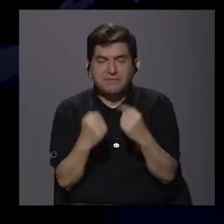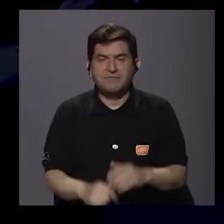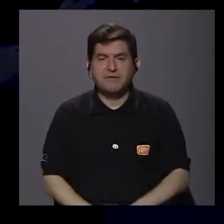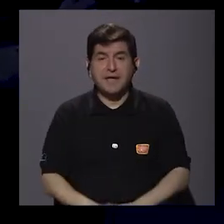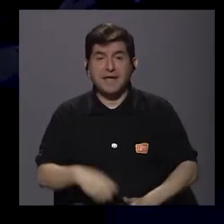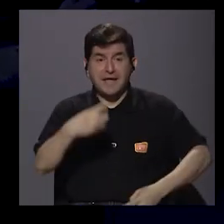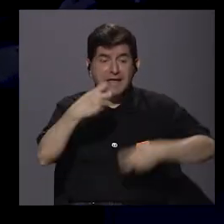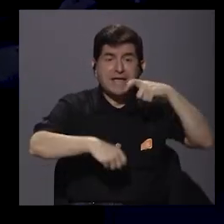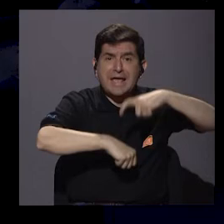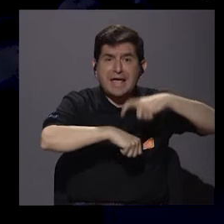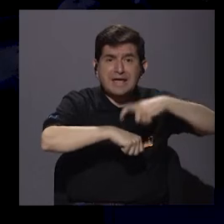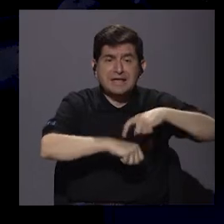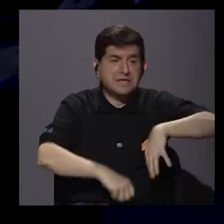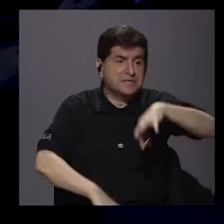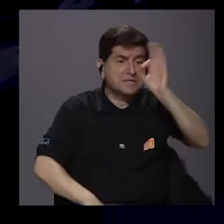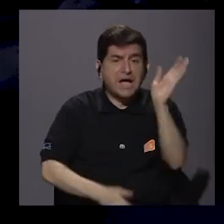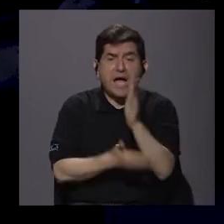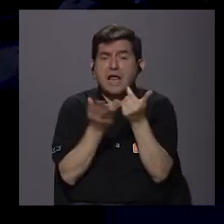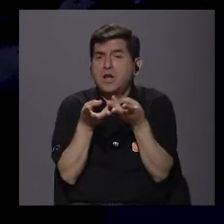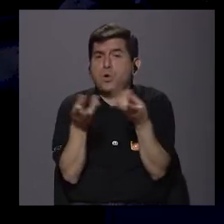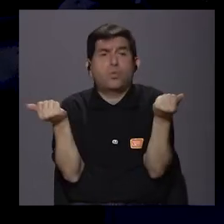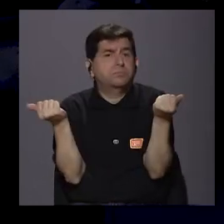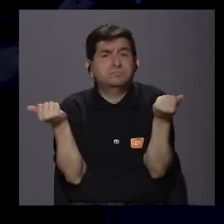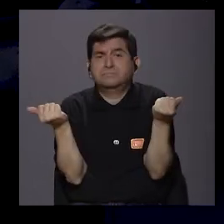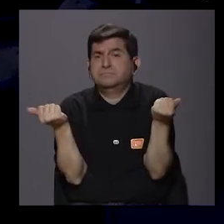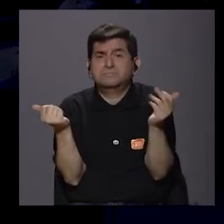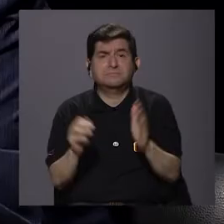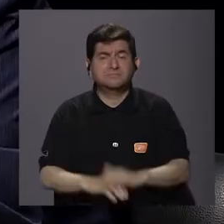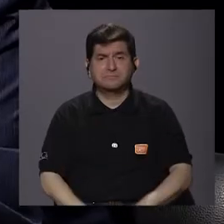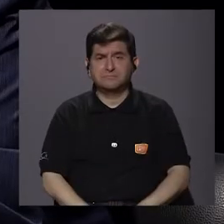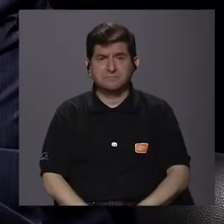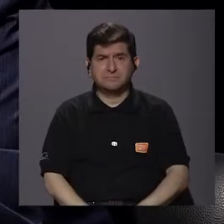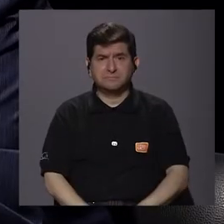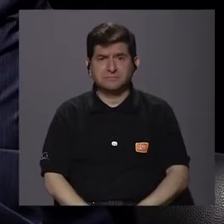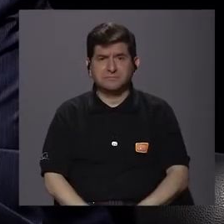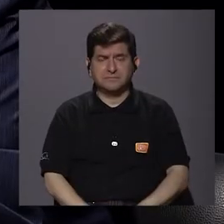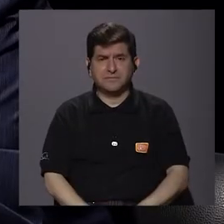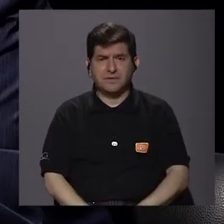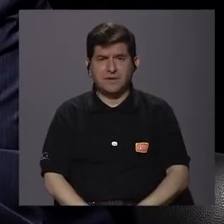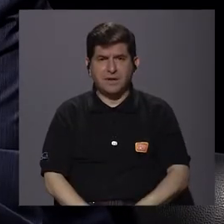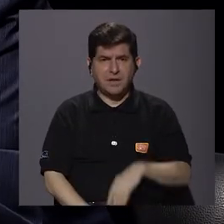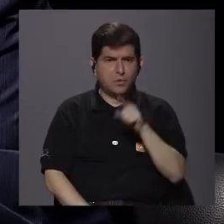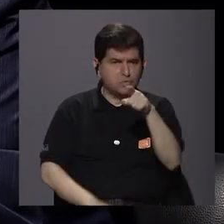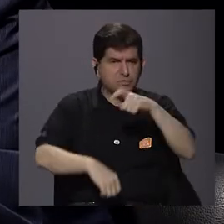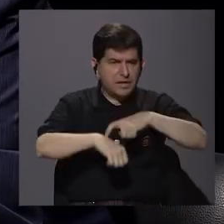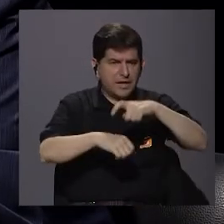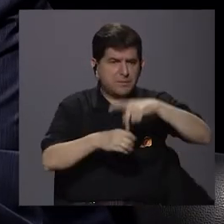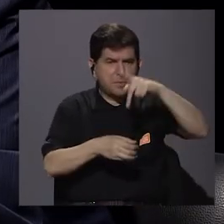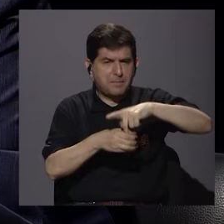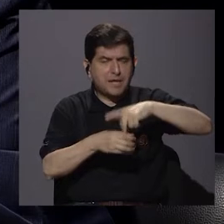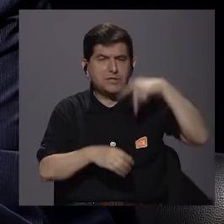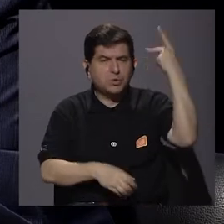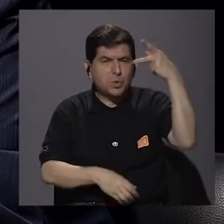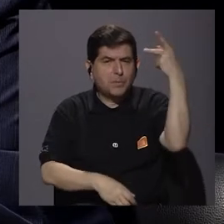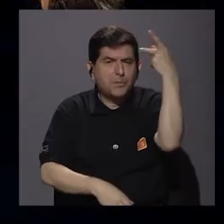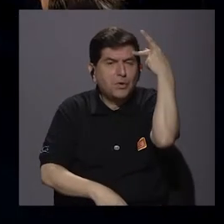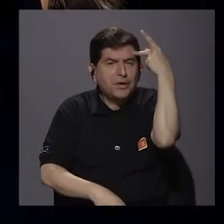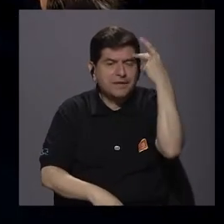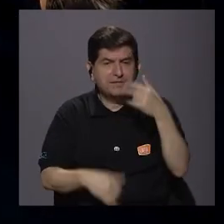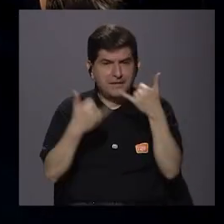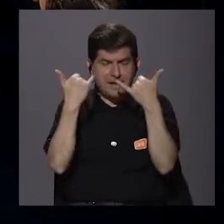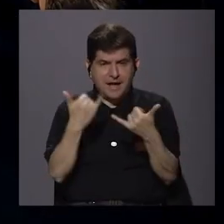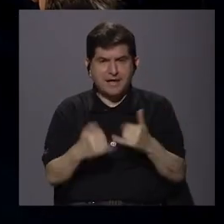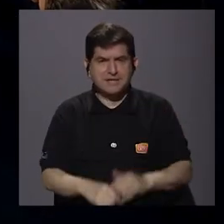en medio de la crisis tendremos que encontrar alguna solución cuando estaban ustedes en política don francisco